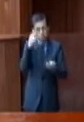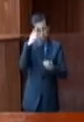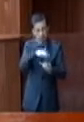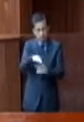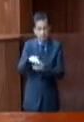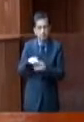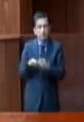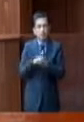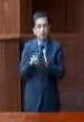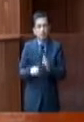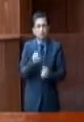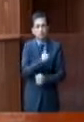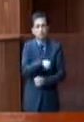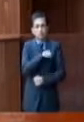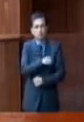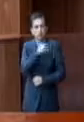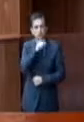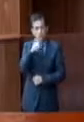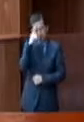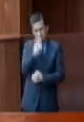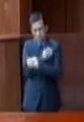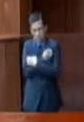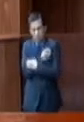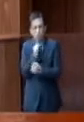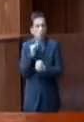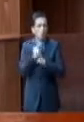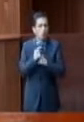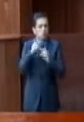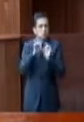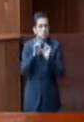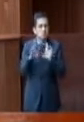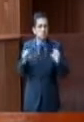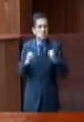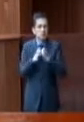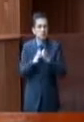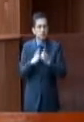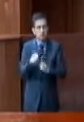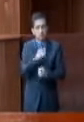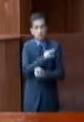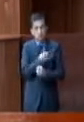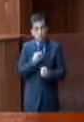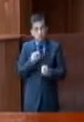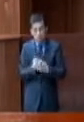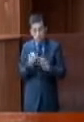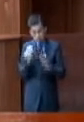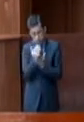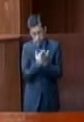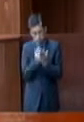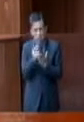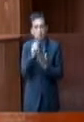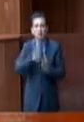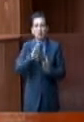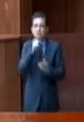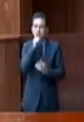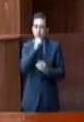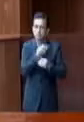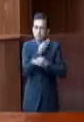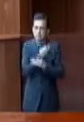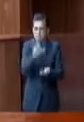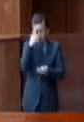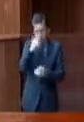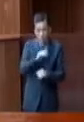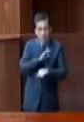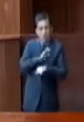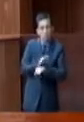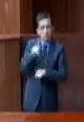o las necesarias para la protección civil en casos de emergencia y en consecuencia se está en presencia de propaganda con elementos de tipo gubernamental si bien ha